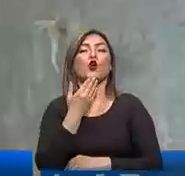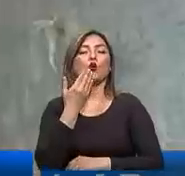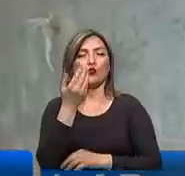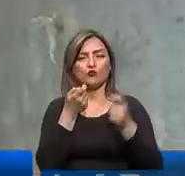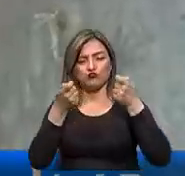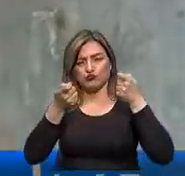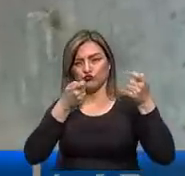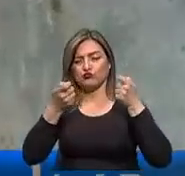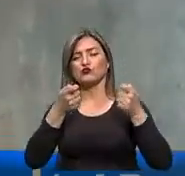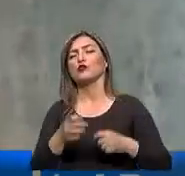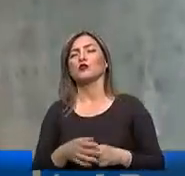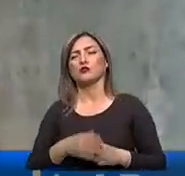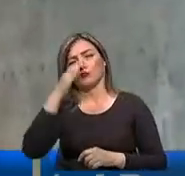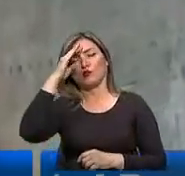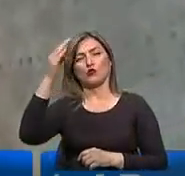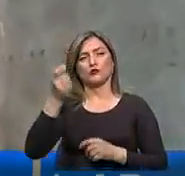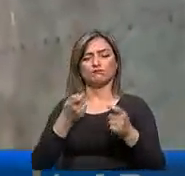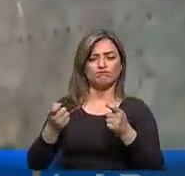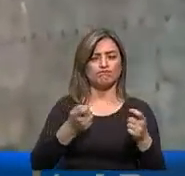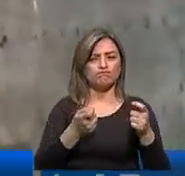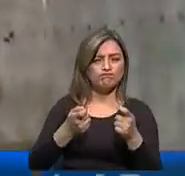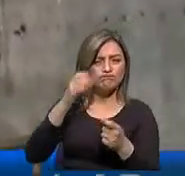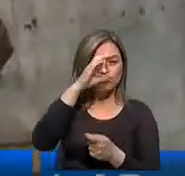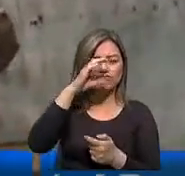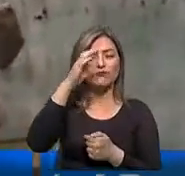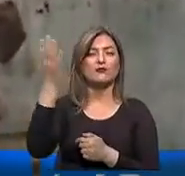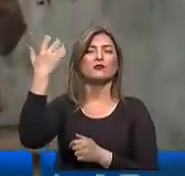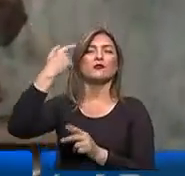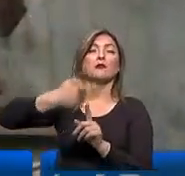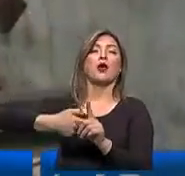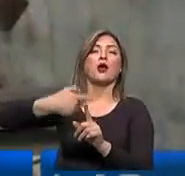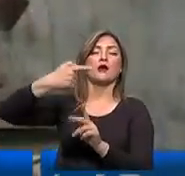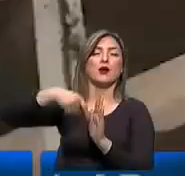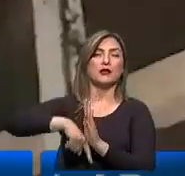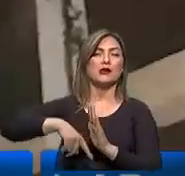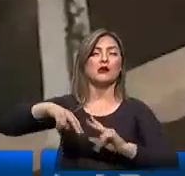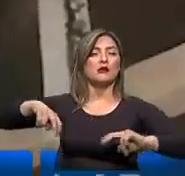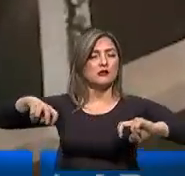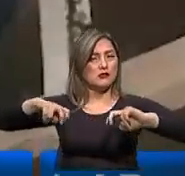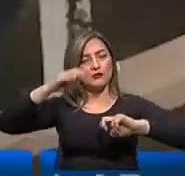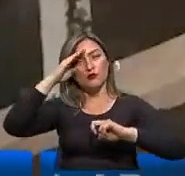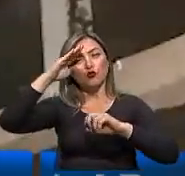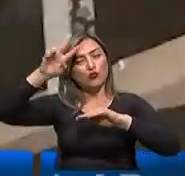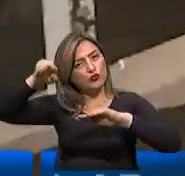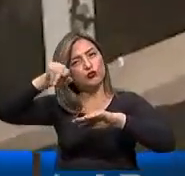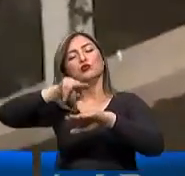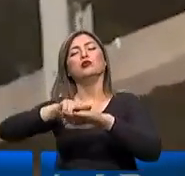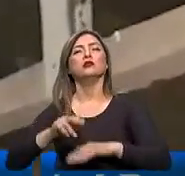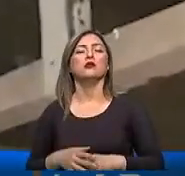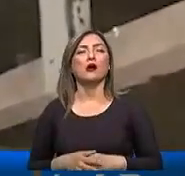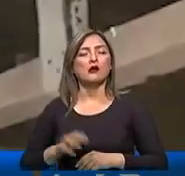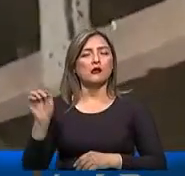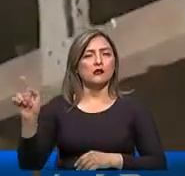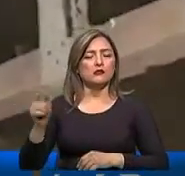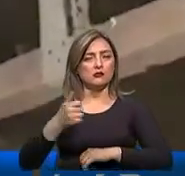la operación denominada Bledo, la misma que se dio tras varios meses de investigación por parte de la Policía Nacional. Las